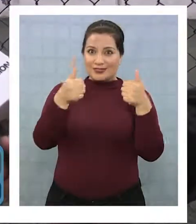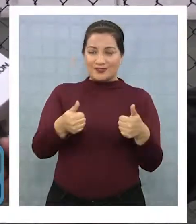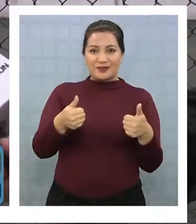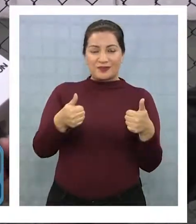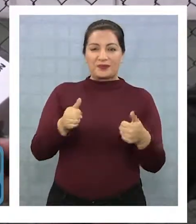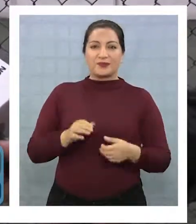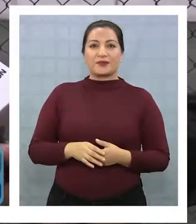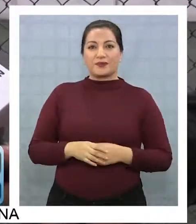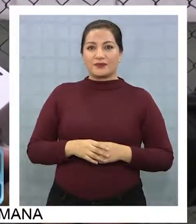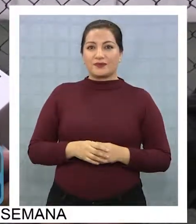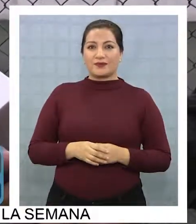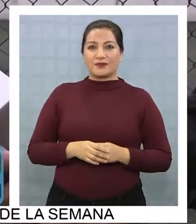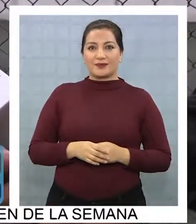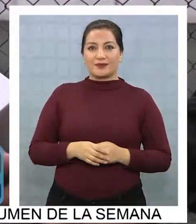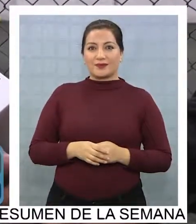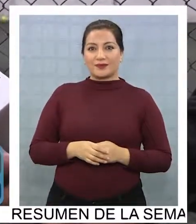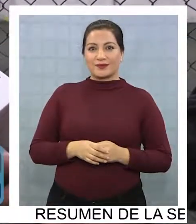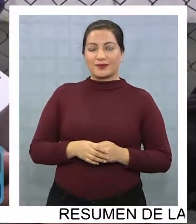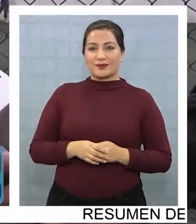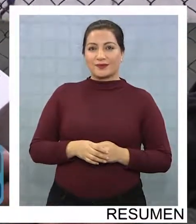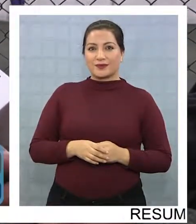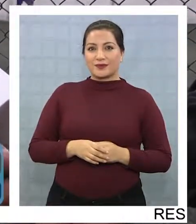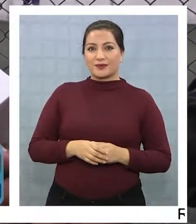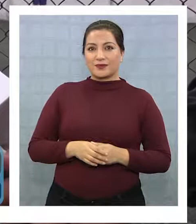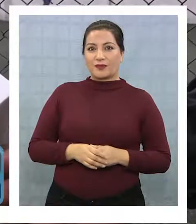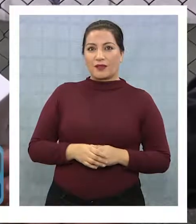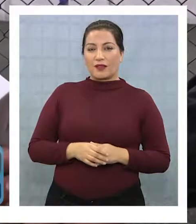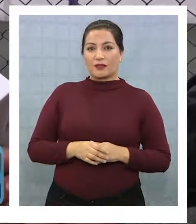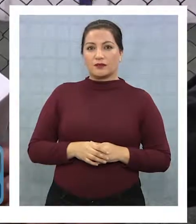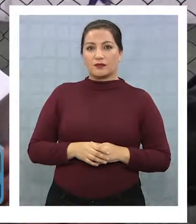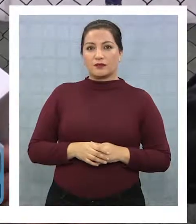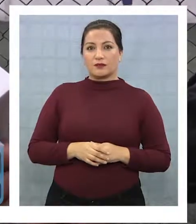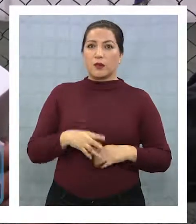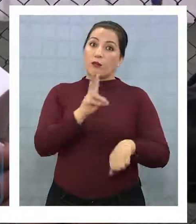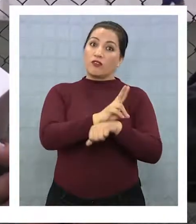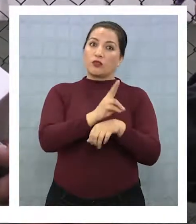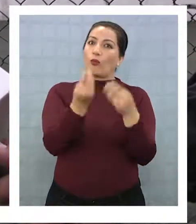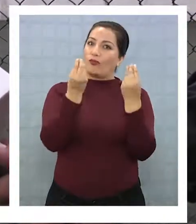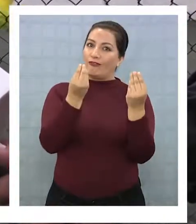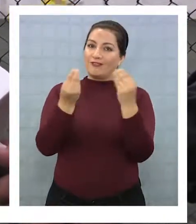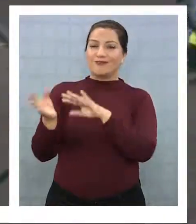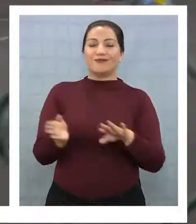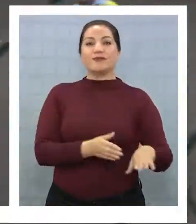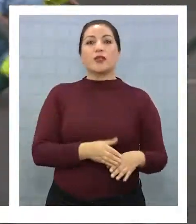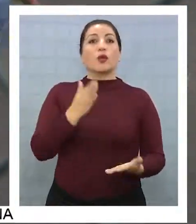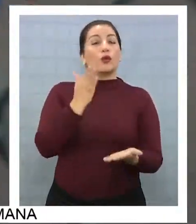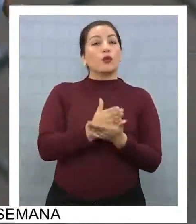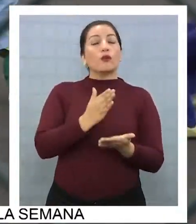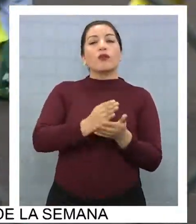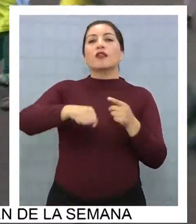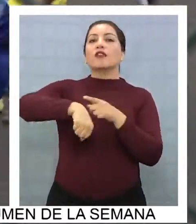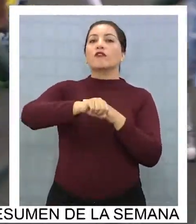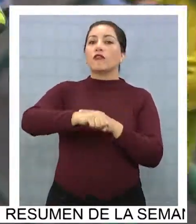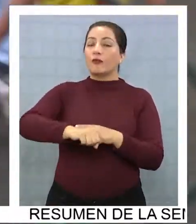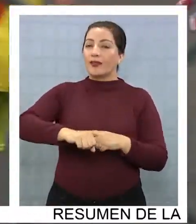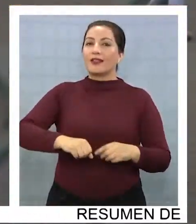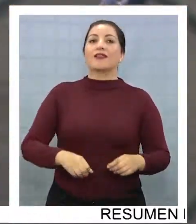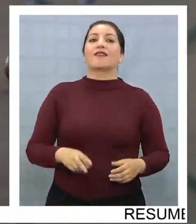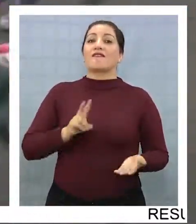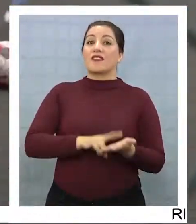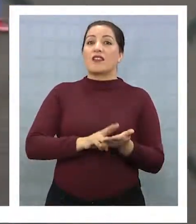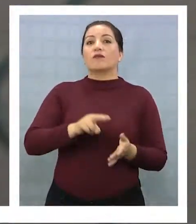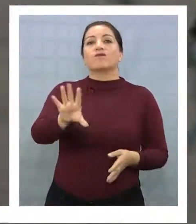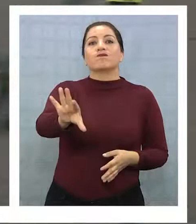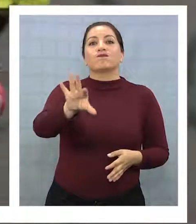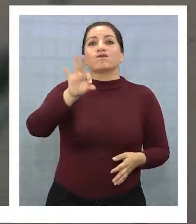lo hacen bien y son buenos, perfectos. Una escuela de fútbol que